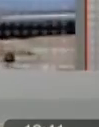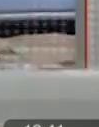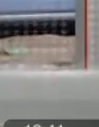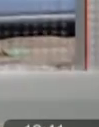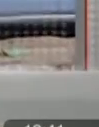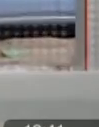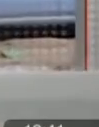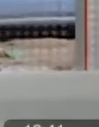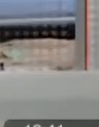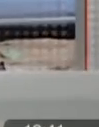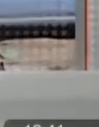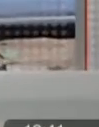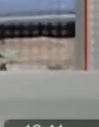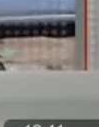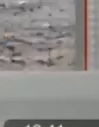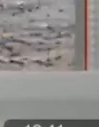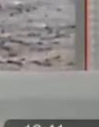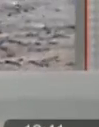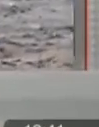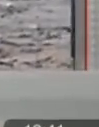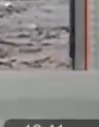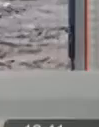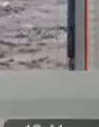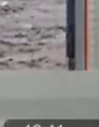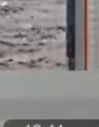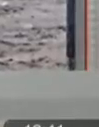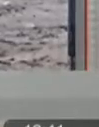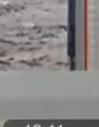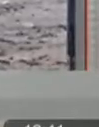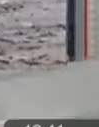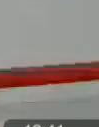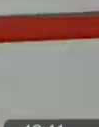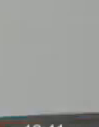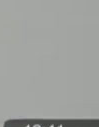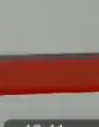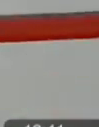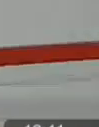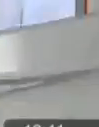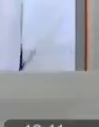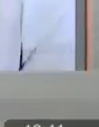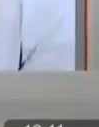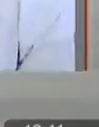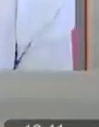permiso del municipio. Vecinos están molestos.